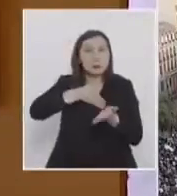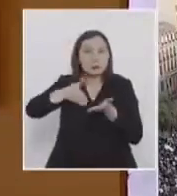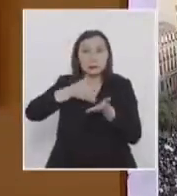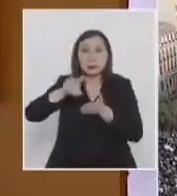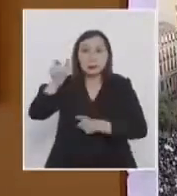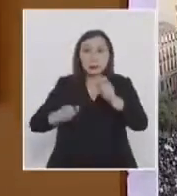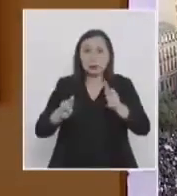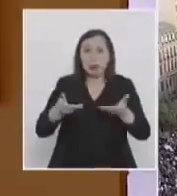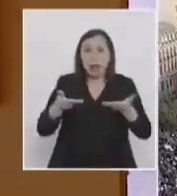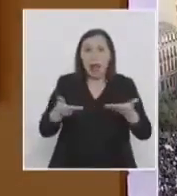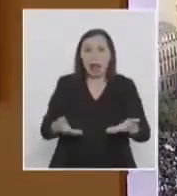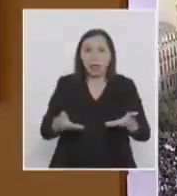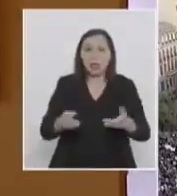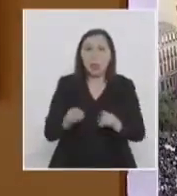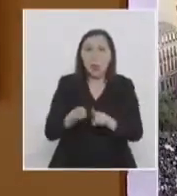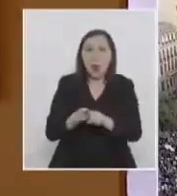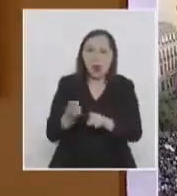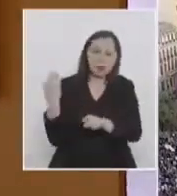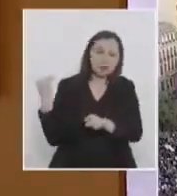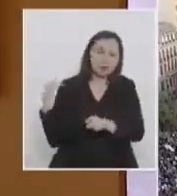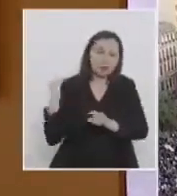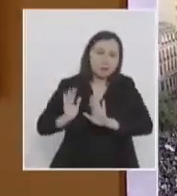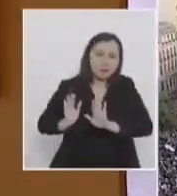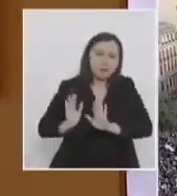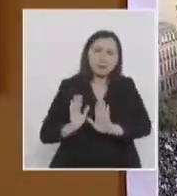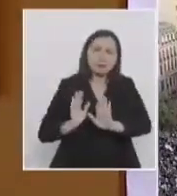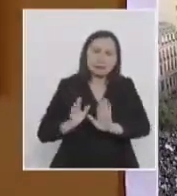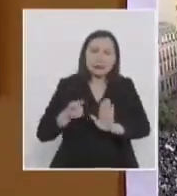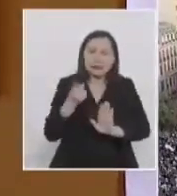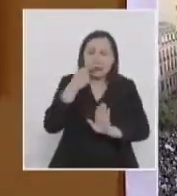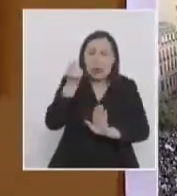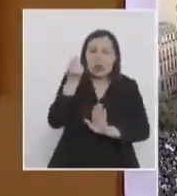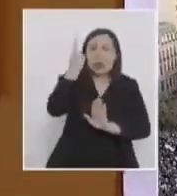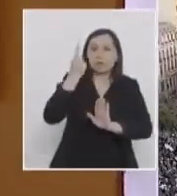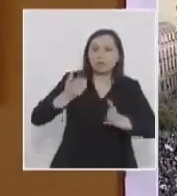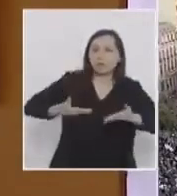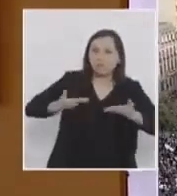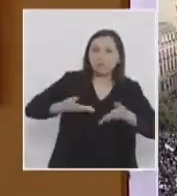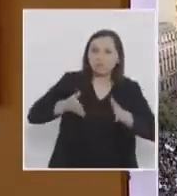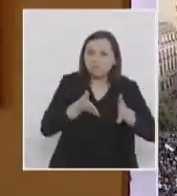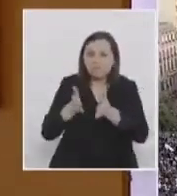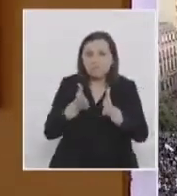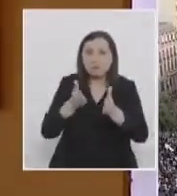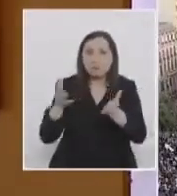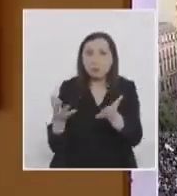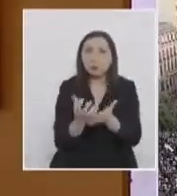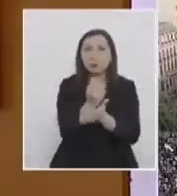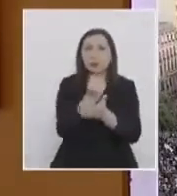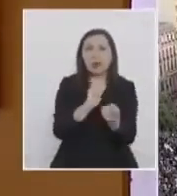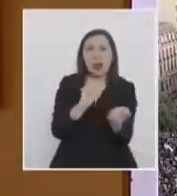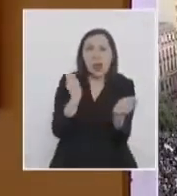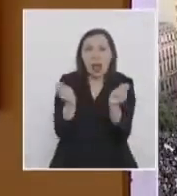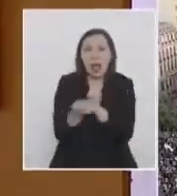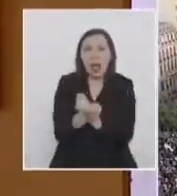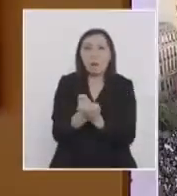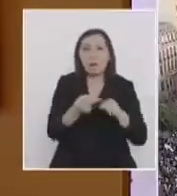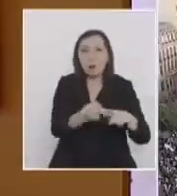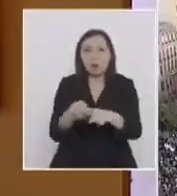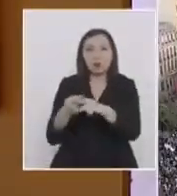acá empujándonos, dándonos sentido para llevar a buen puerto los cambios que la sociedad